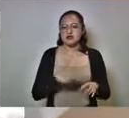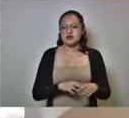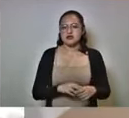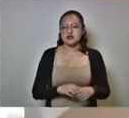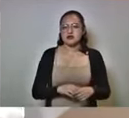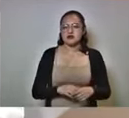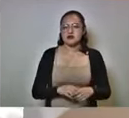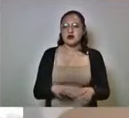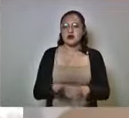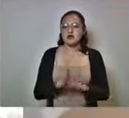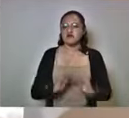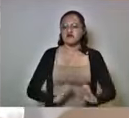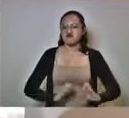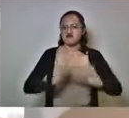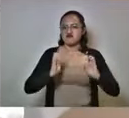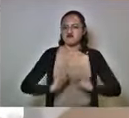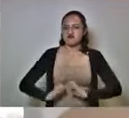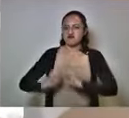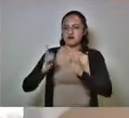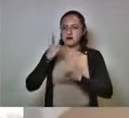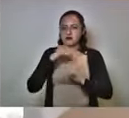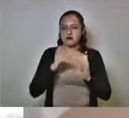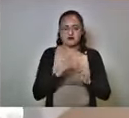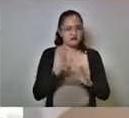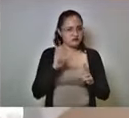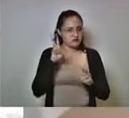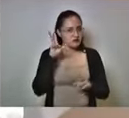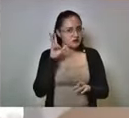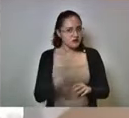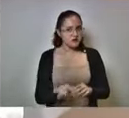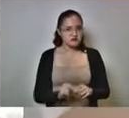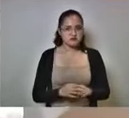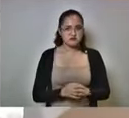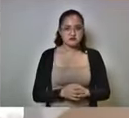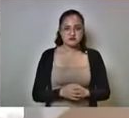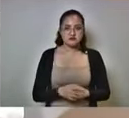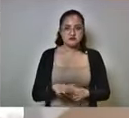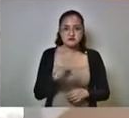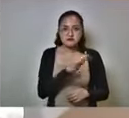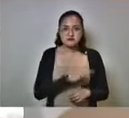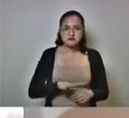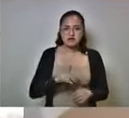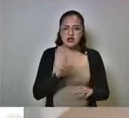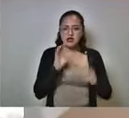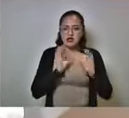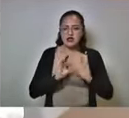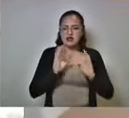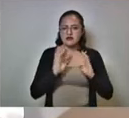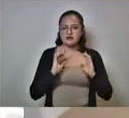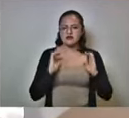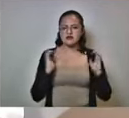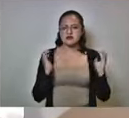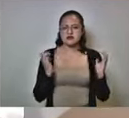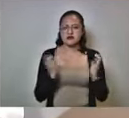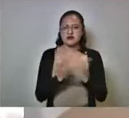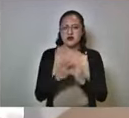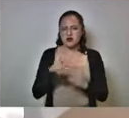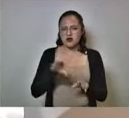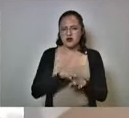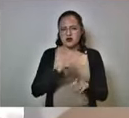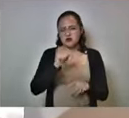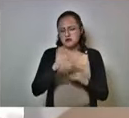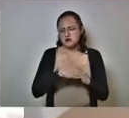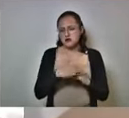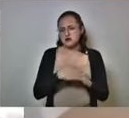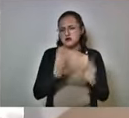todo un esquema inmobiliario. No, no, no. Que quede claro, es una zona de conciertos. En su momento lo